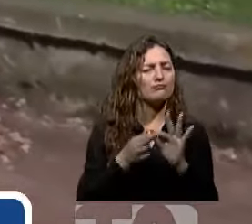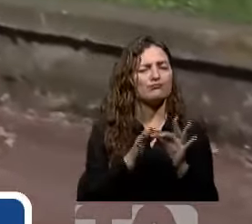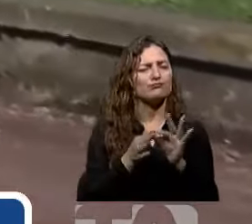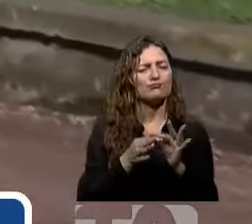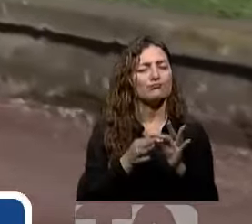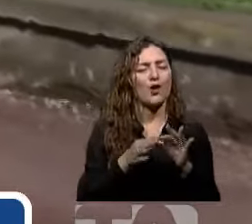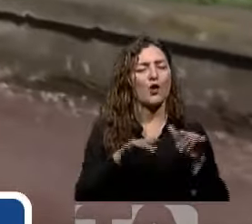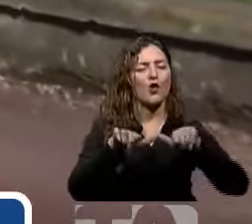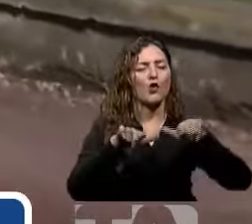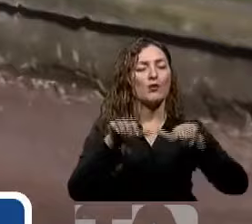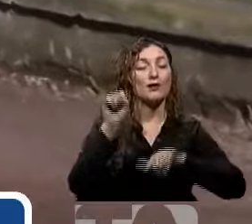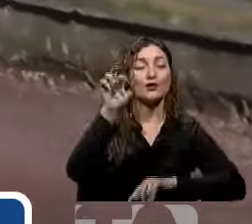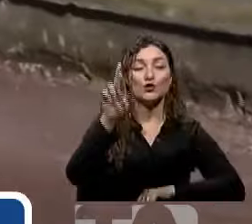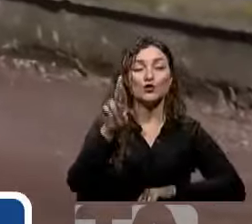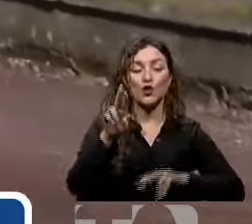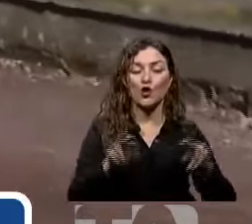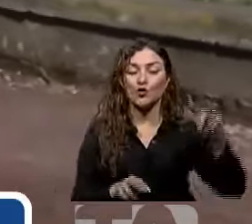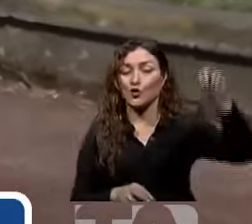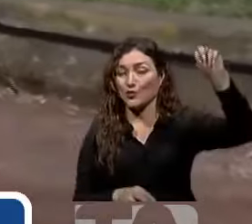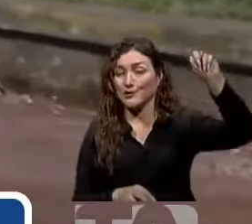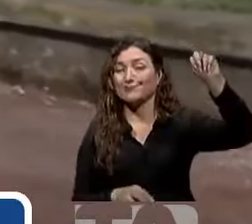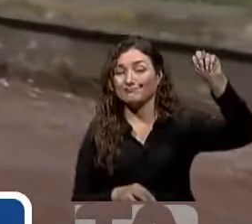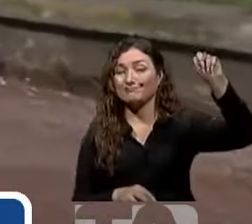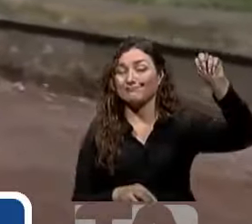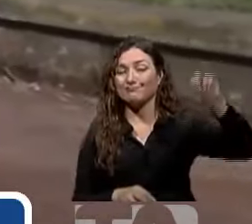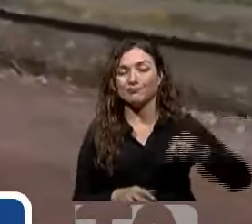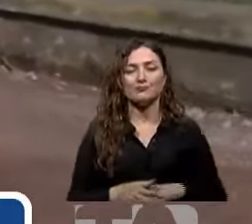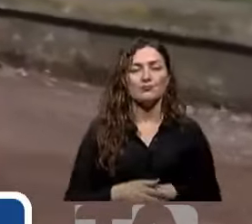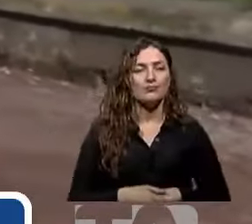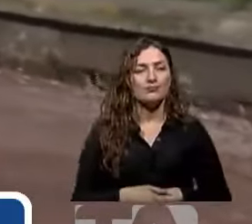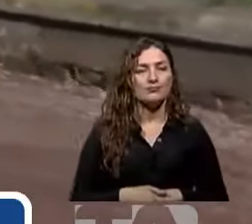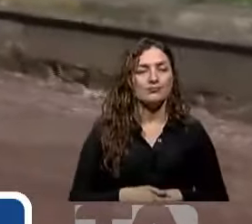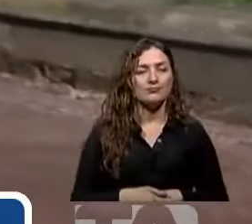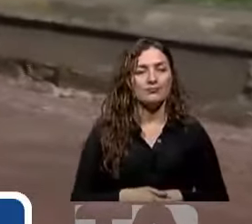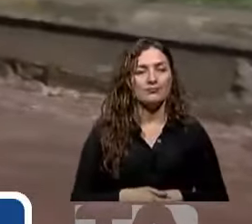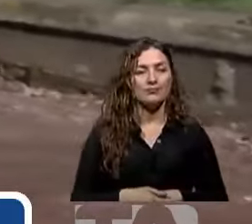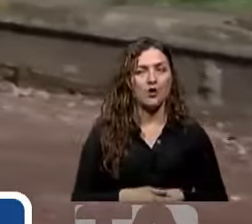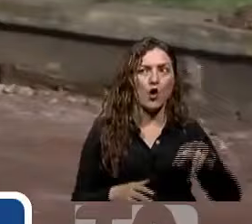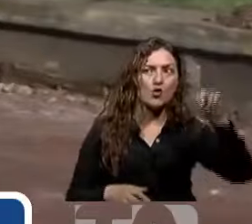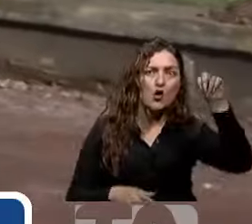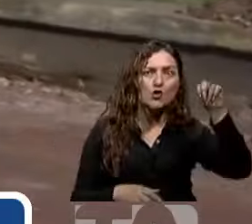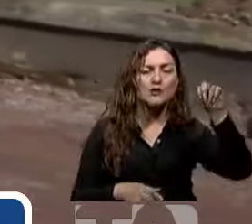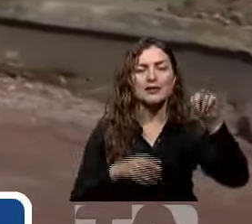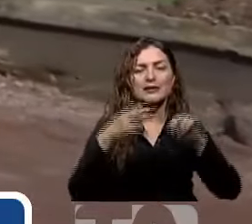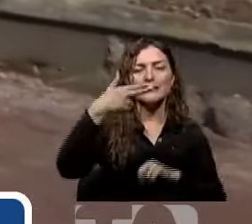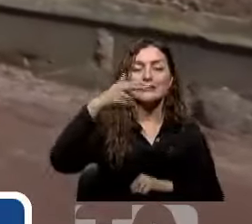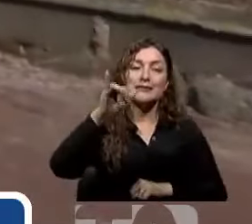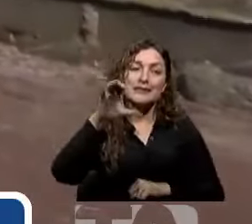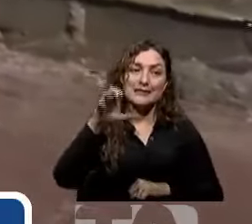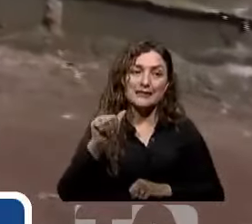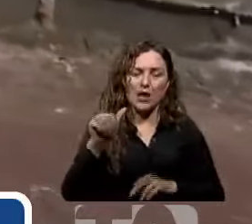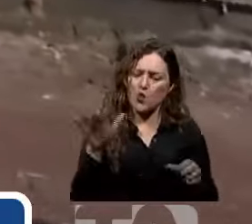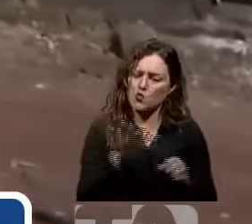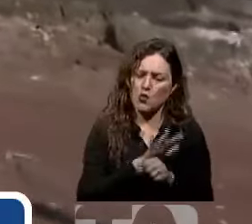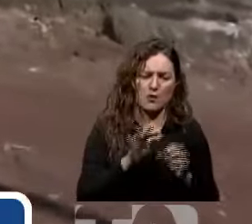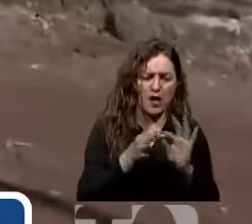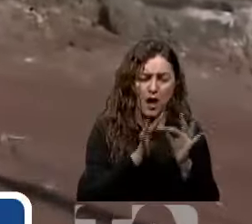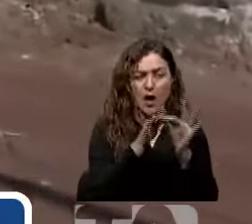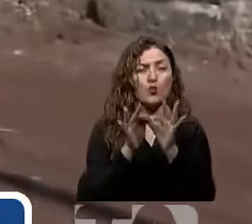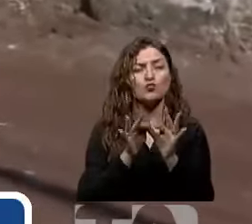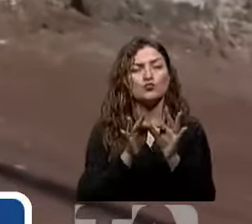en el sector sur y norte de la ciudad. En el norte tenemos la avenida Hernando Chica, que está ya completamente